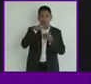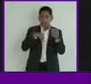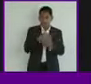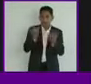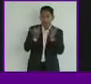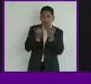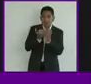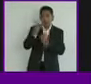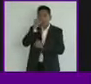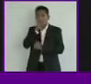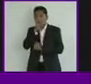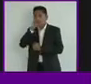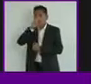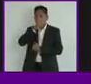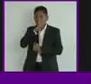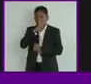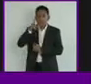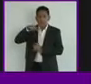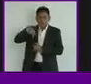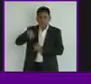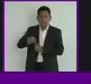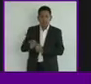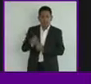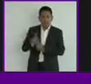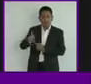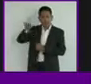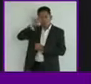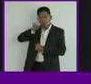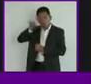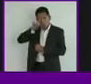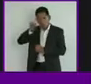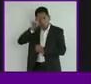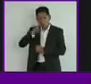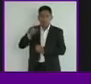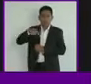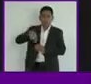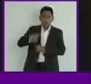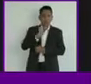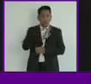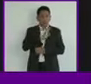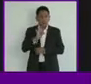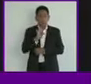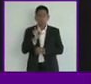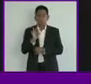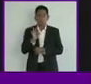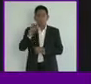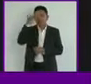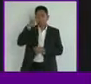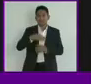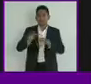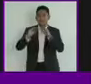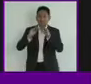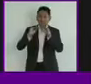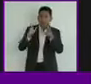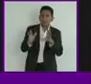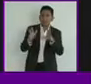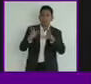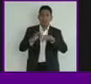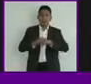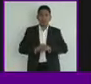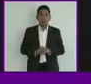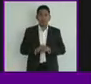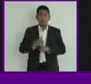muy preocupados por lo que puedo percibir, de los papás, de que los acompañen, de que tengan claridad cómo acompañar, cómo generar un refuerzo